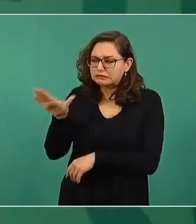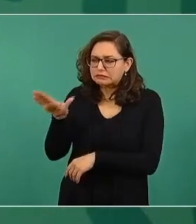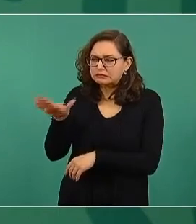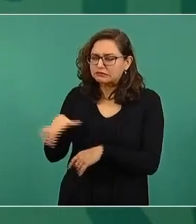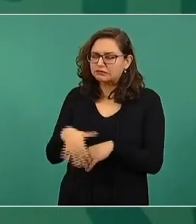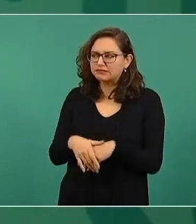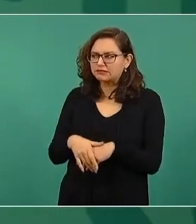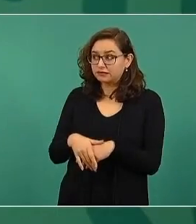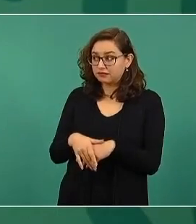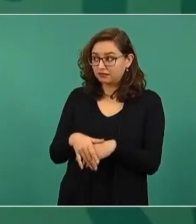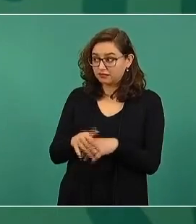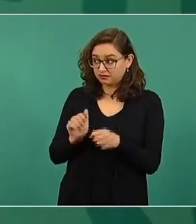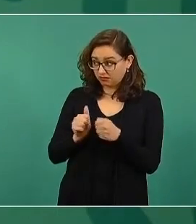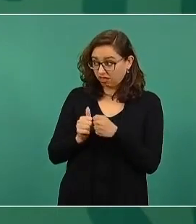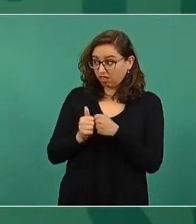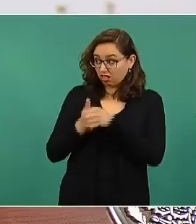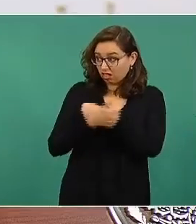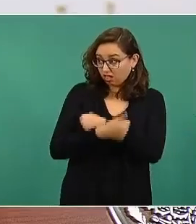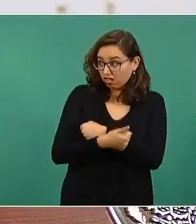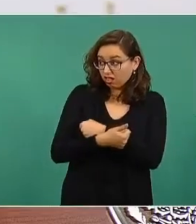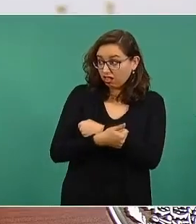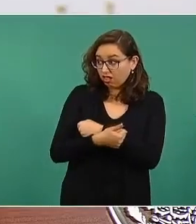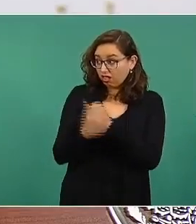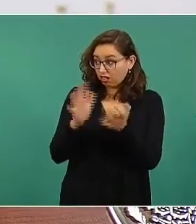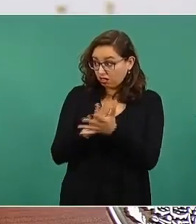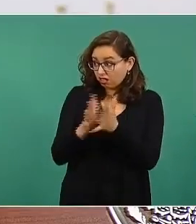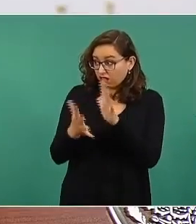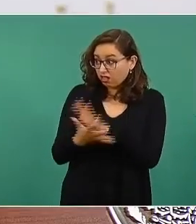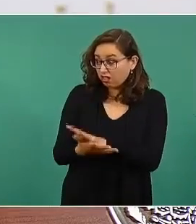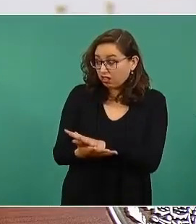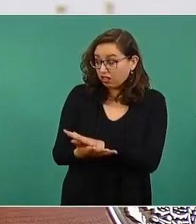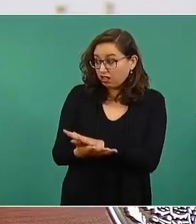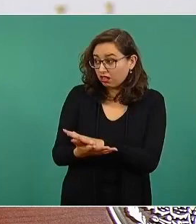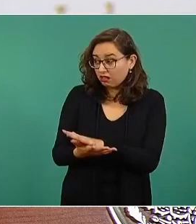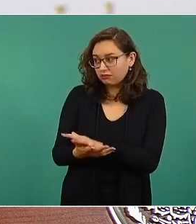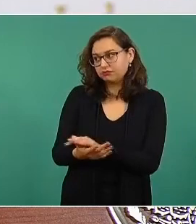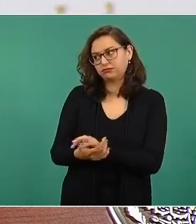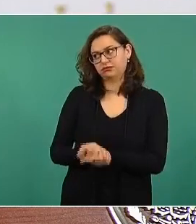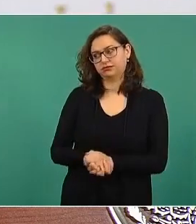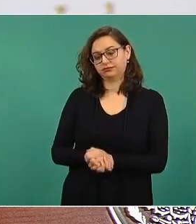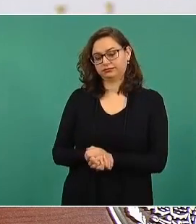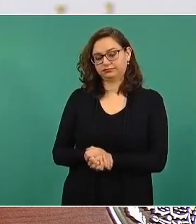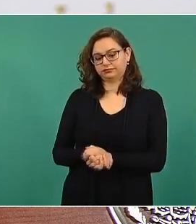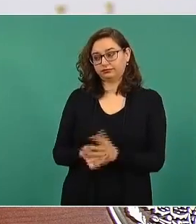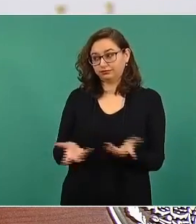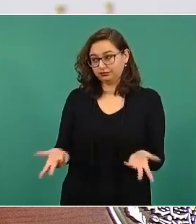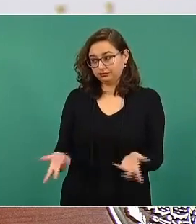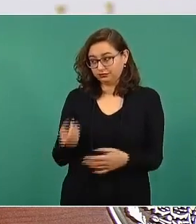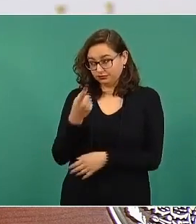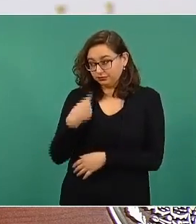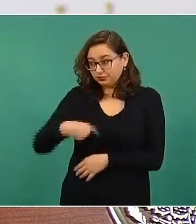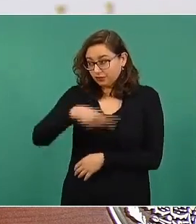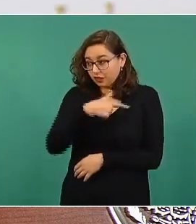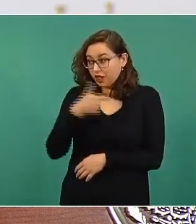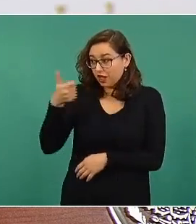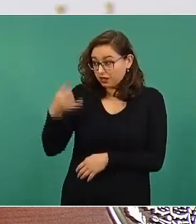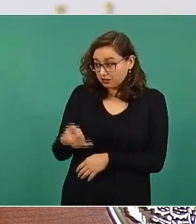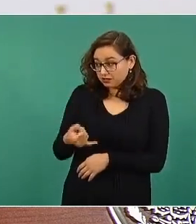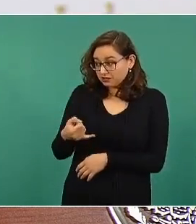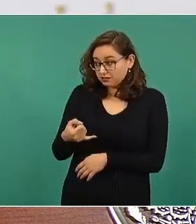no podemos ser cómplices, no llegamos al gobierno para ser tapadera de